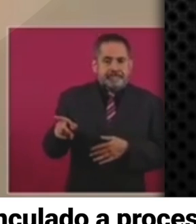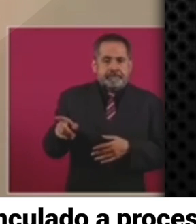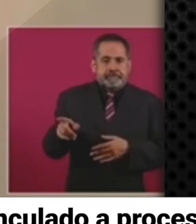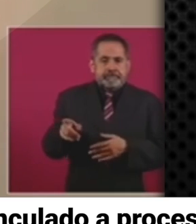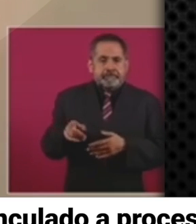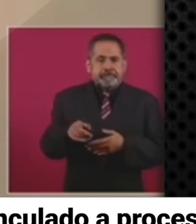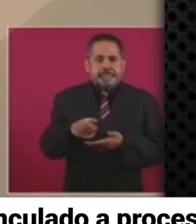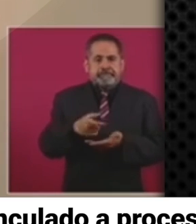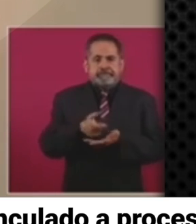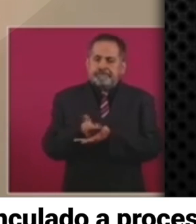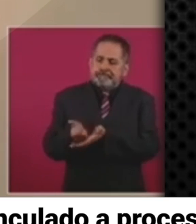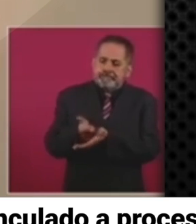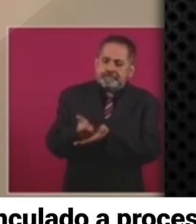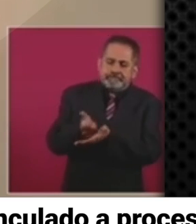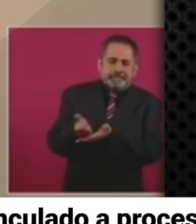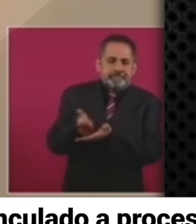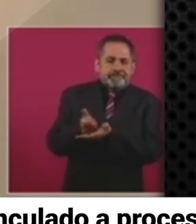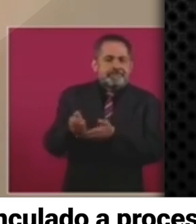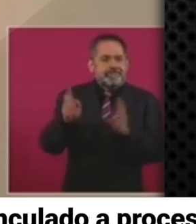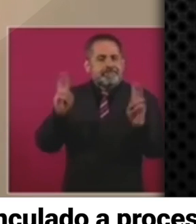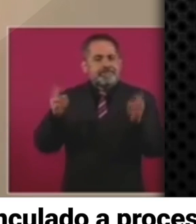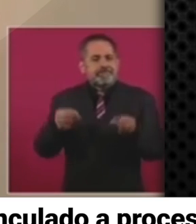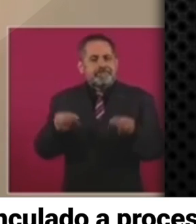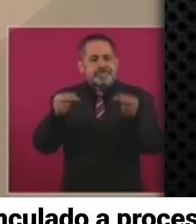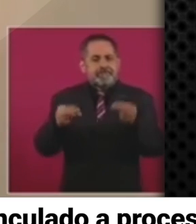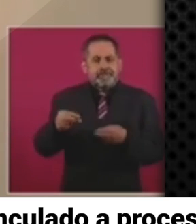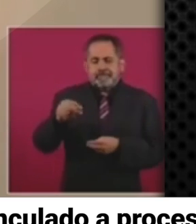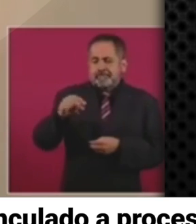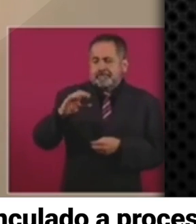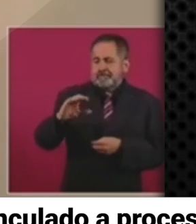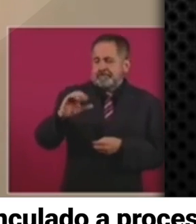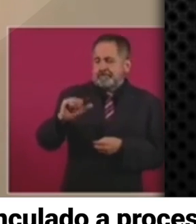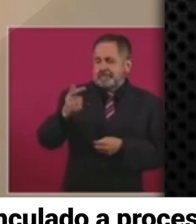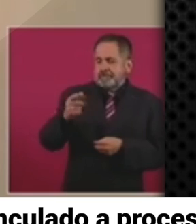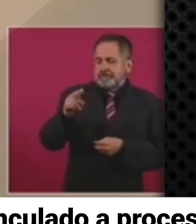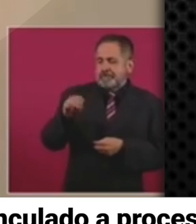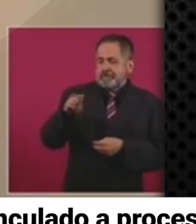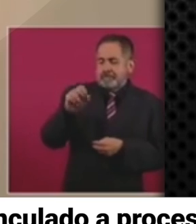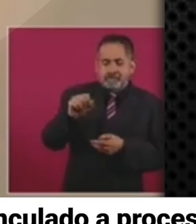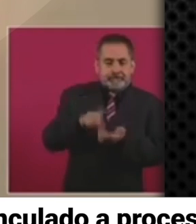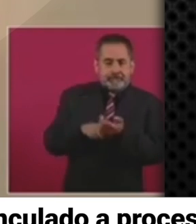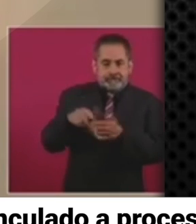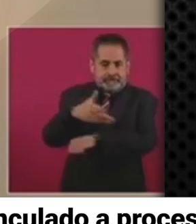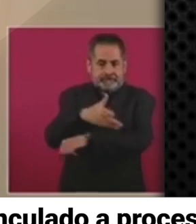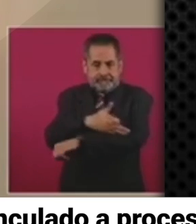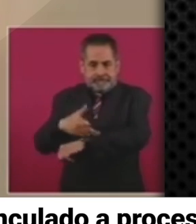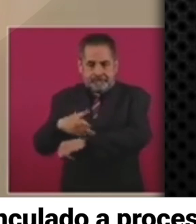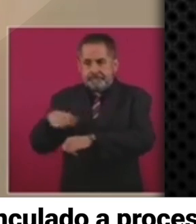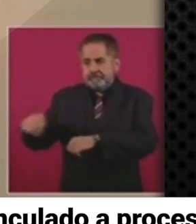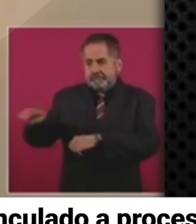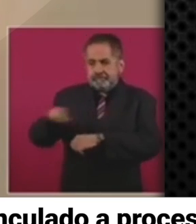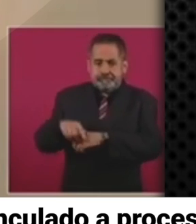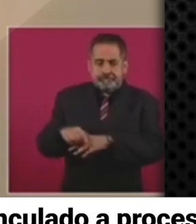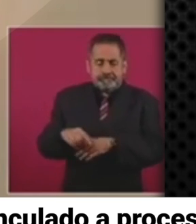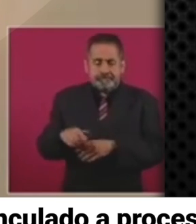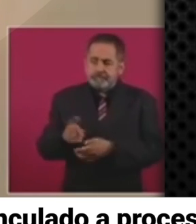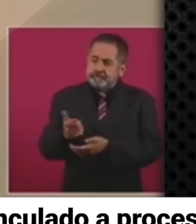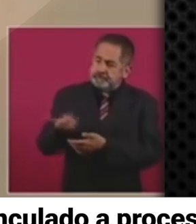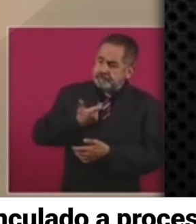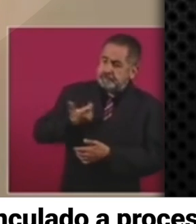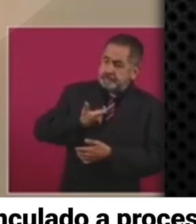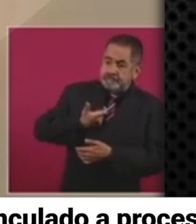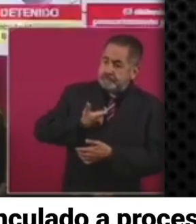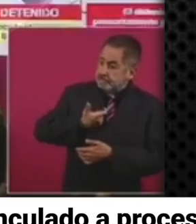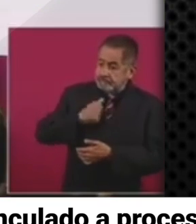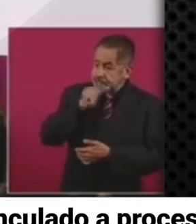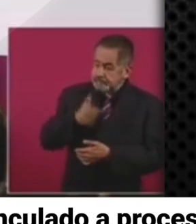negocio Más Caguamas que la familia de la víctima tenía en esa localidad de San Luis de la